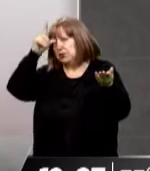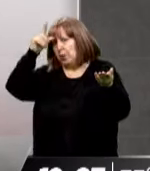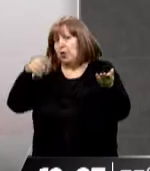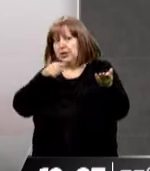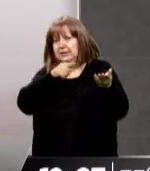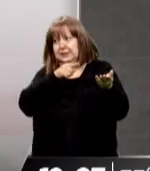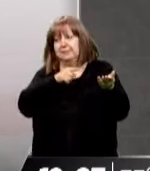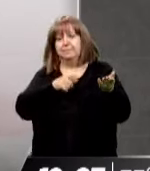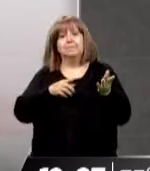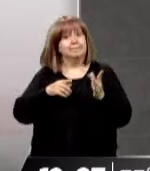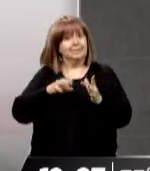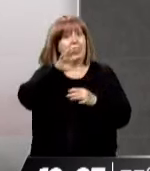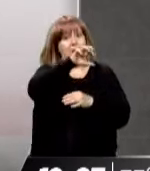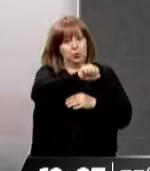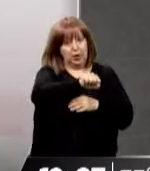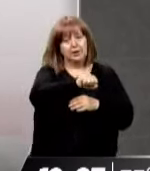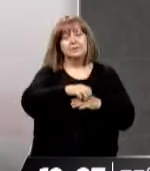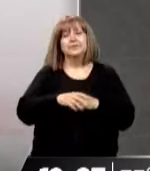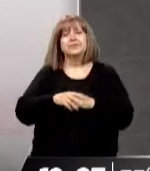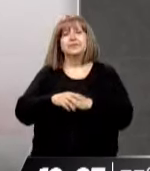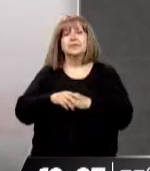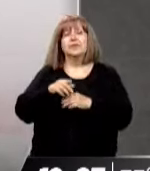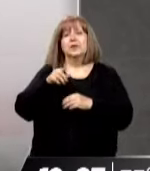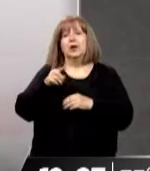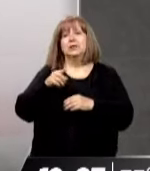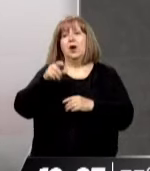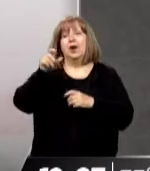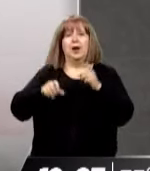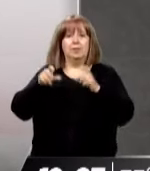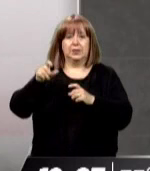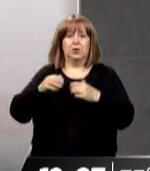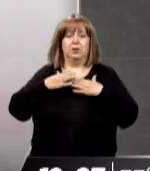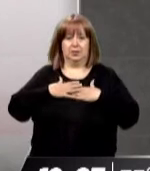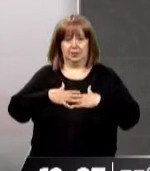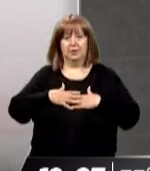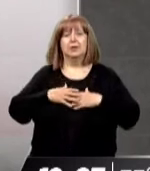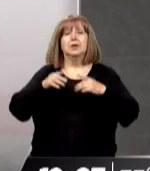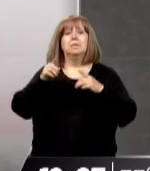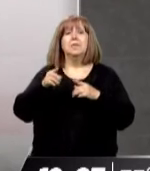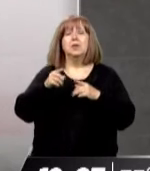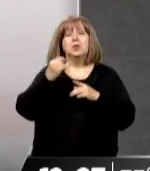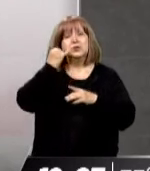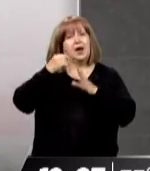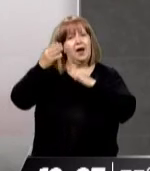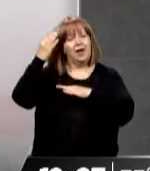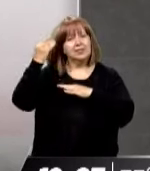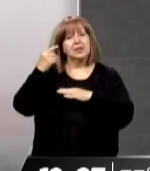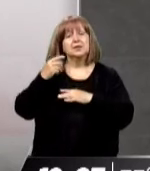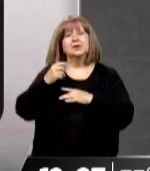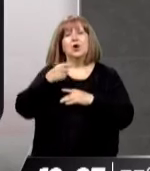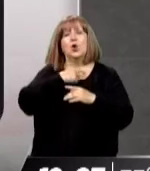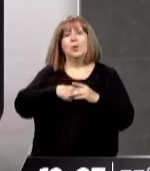poco mejor hoy. Bueno, otro hombre vinculado a la seguridad, Ritondo fue ministro de Seguridad de Buenos Aires, en el gobierno de Vidal, y es uno de